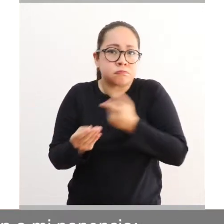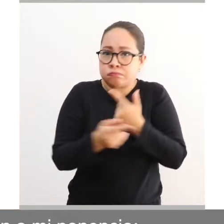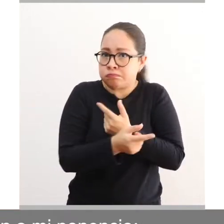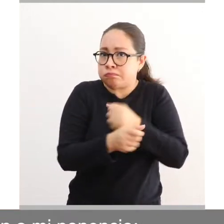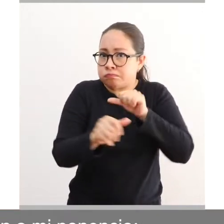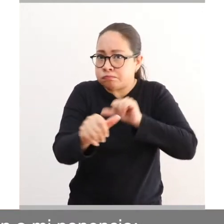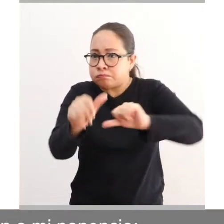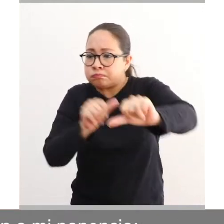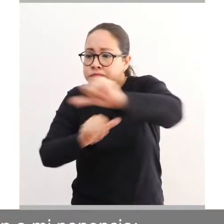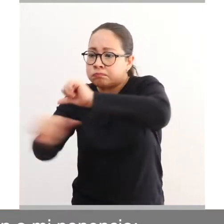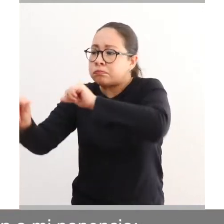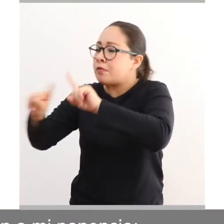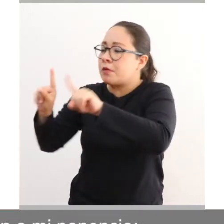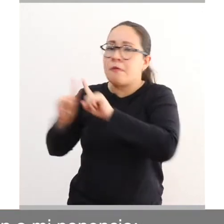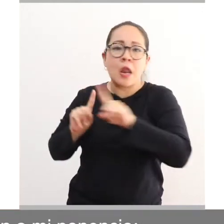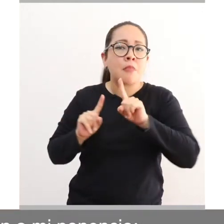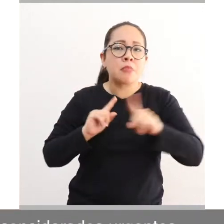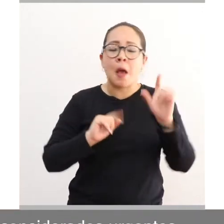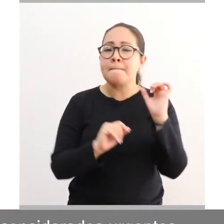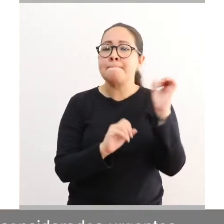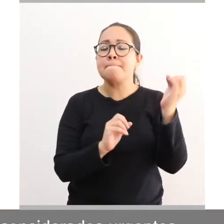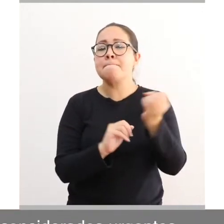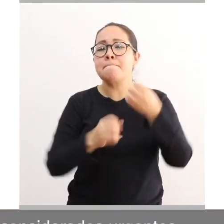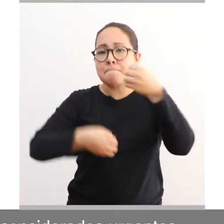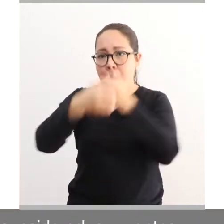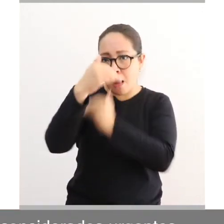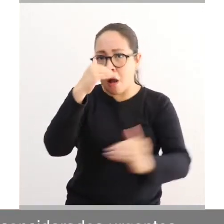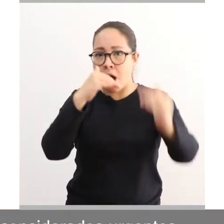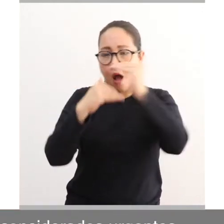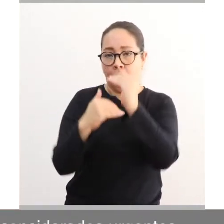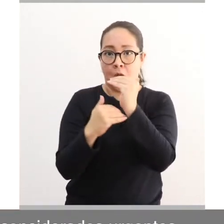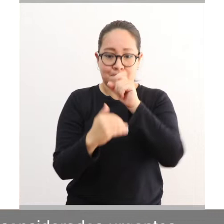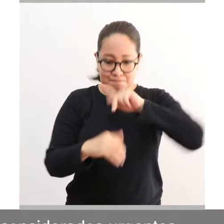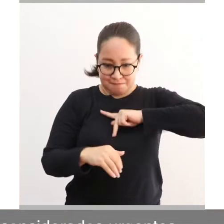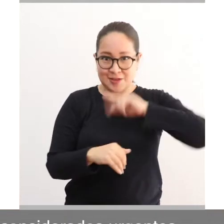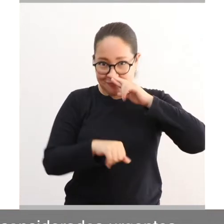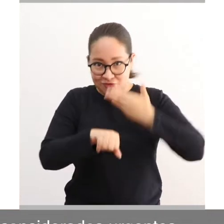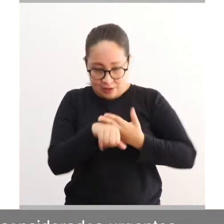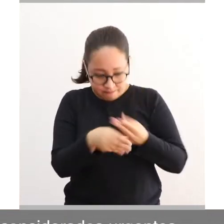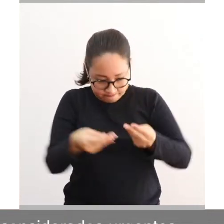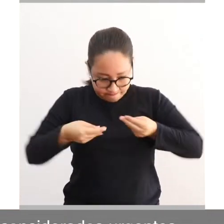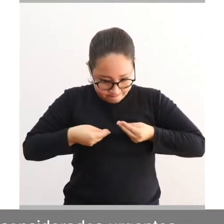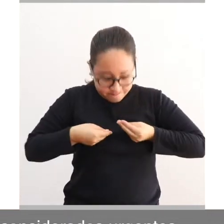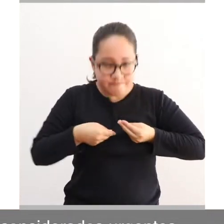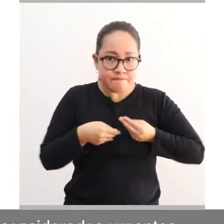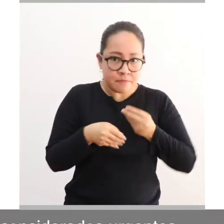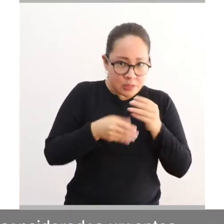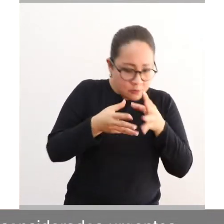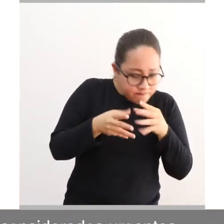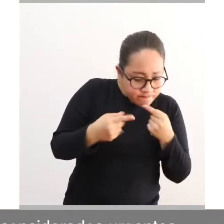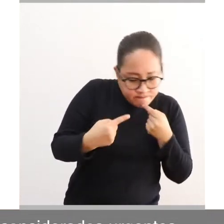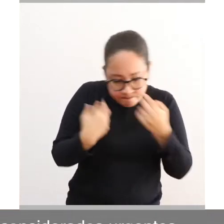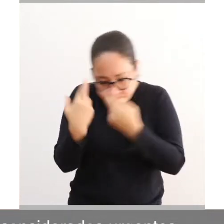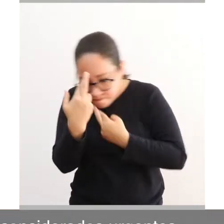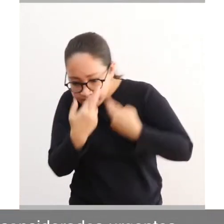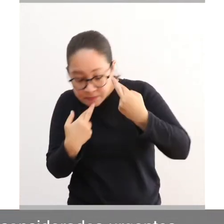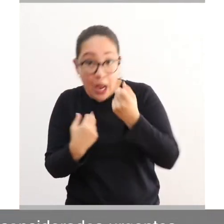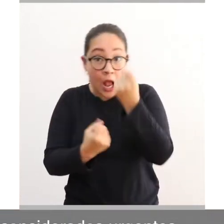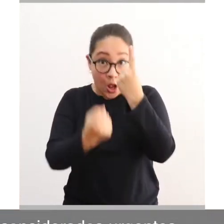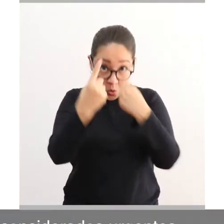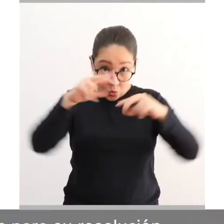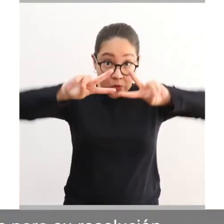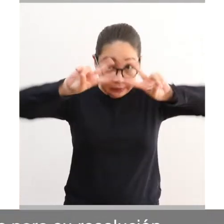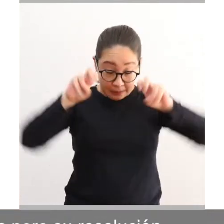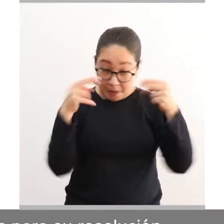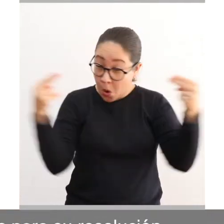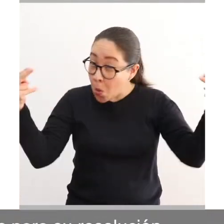magistraturas, incluidos los que corresponden a mi ponencia. También implica velar por la resolución oportuna de los asuntos considerados